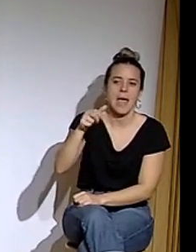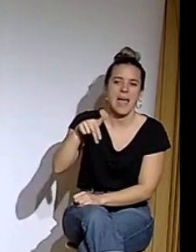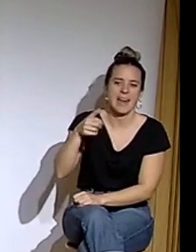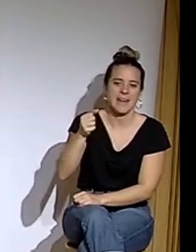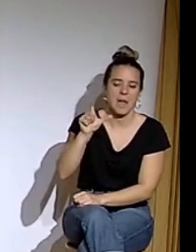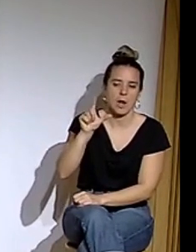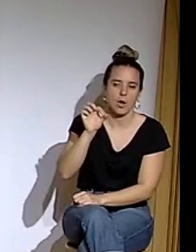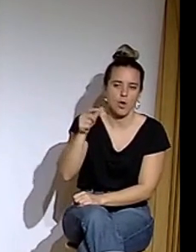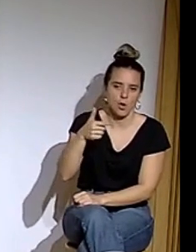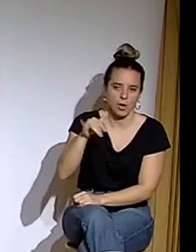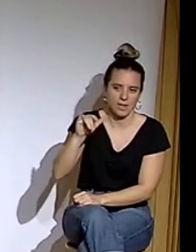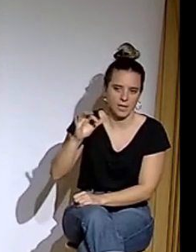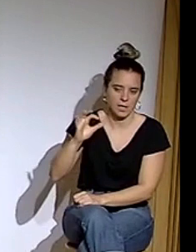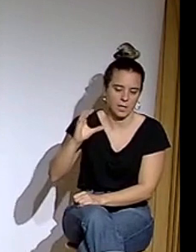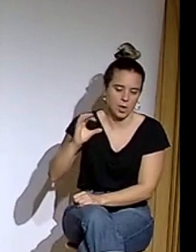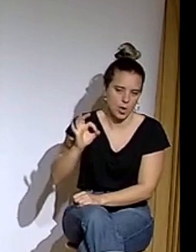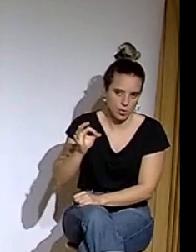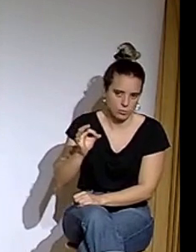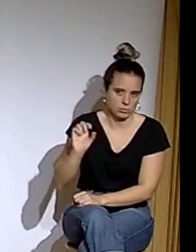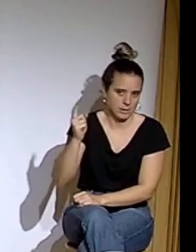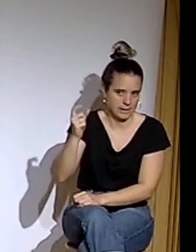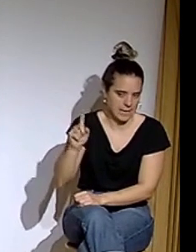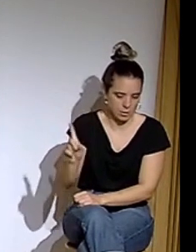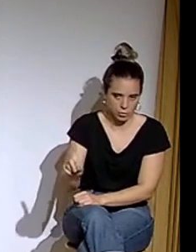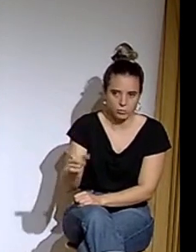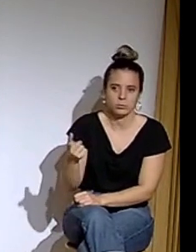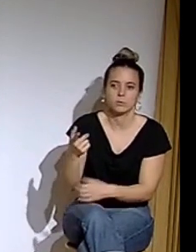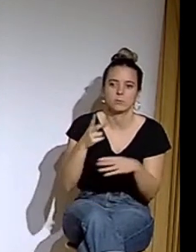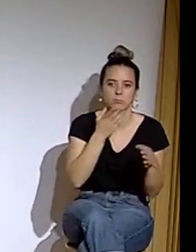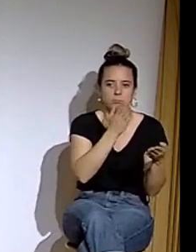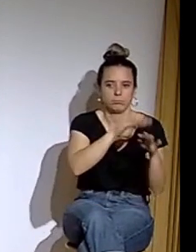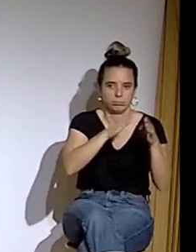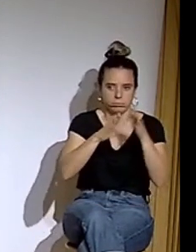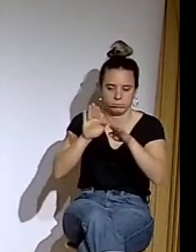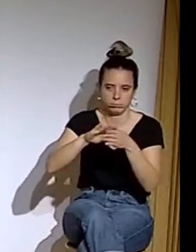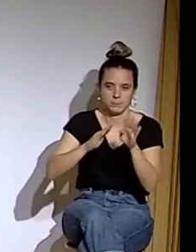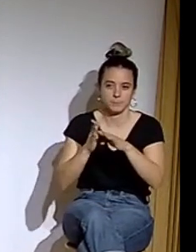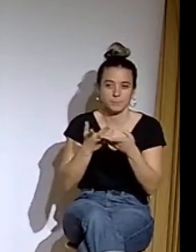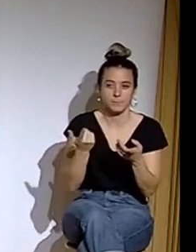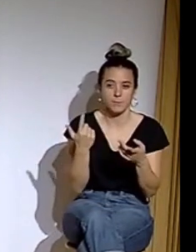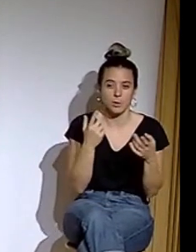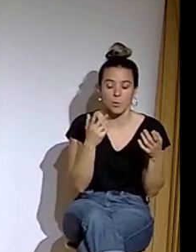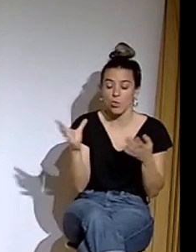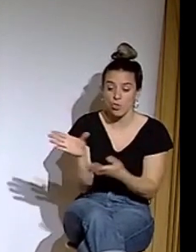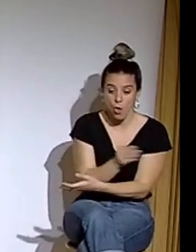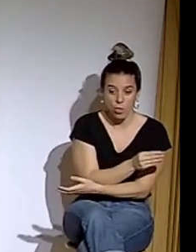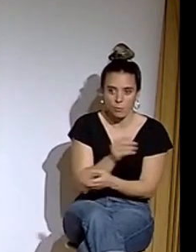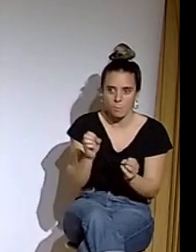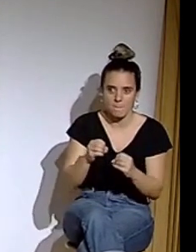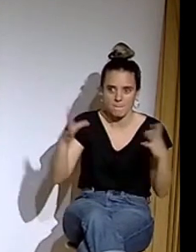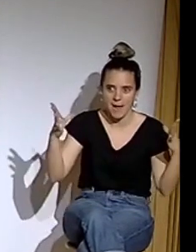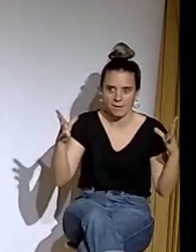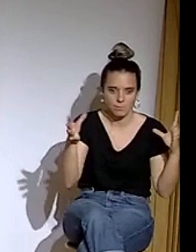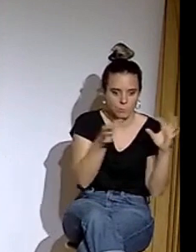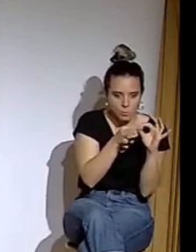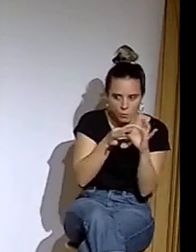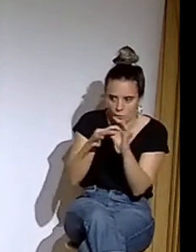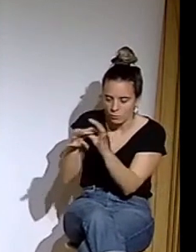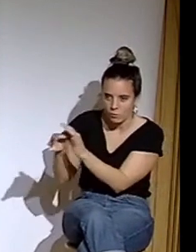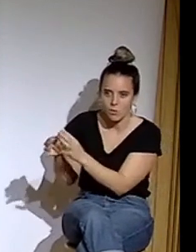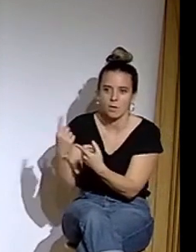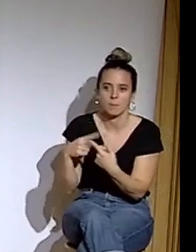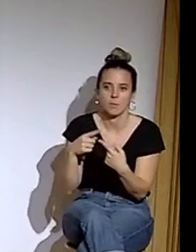fue que ha sido una especie de alineación de astros ha sido todo muy mágico porque en ese fin de semana que ha comentado